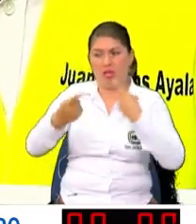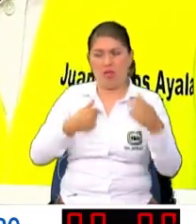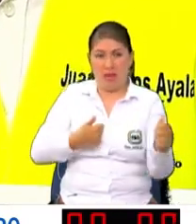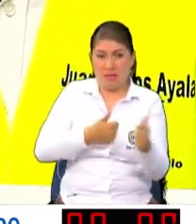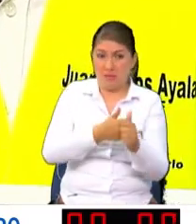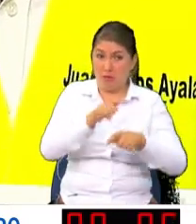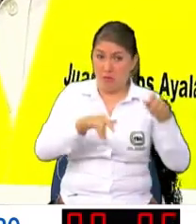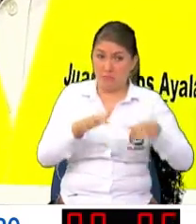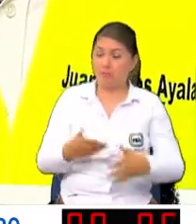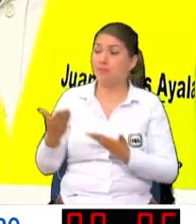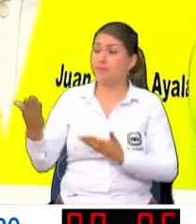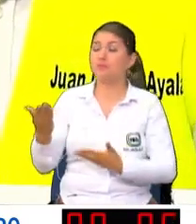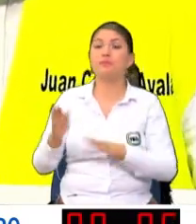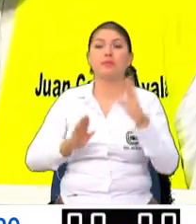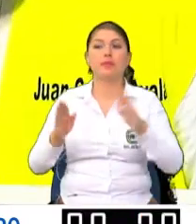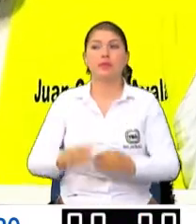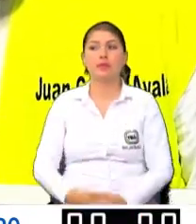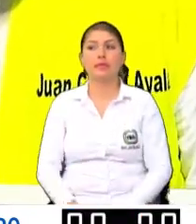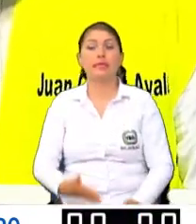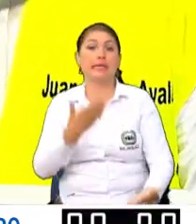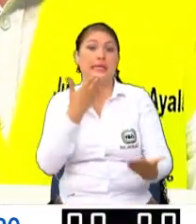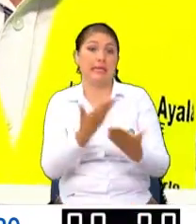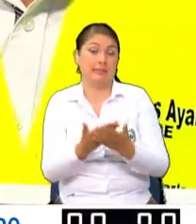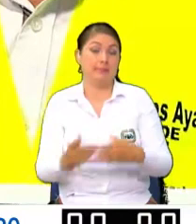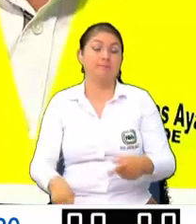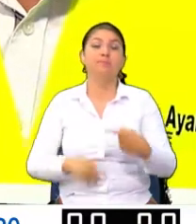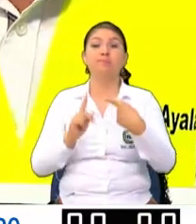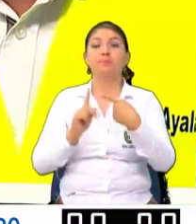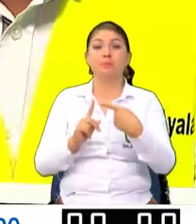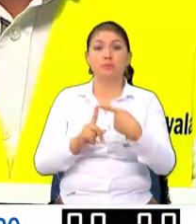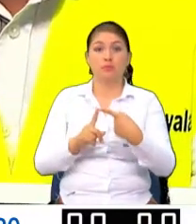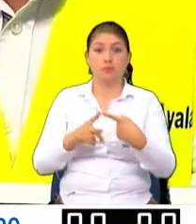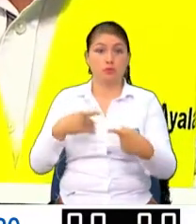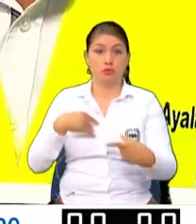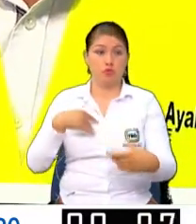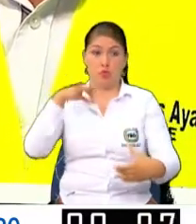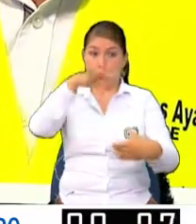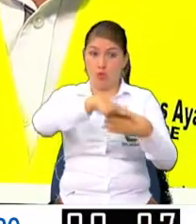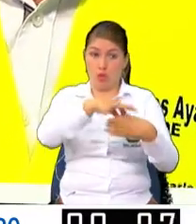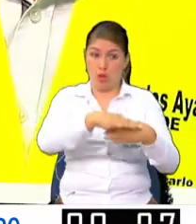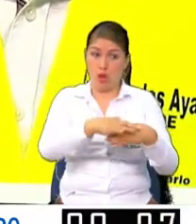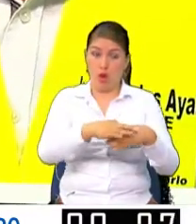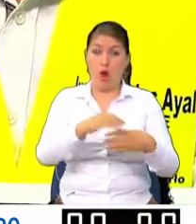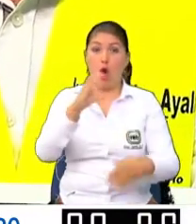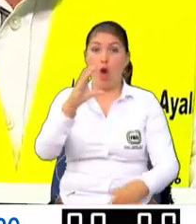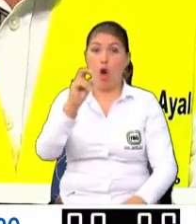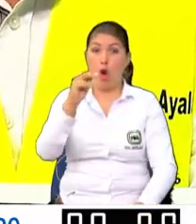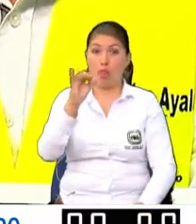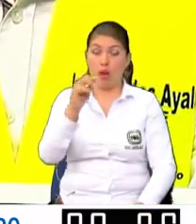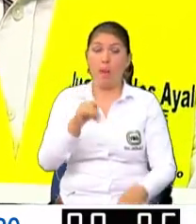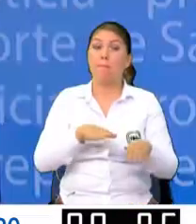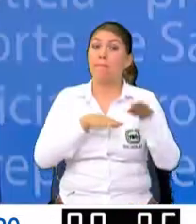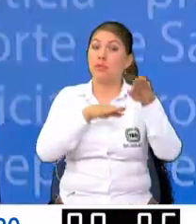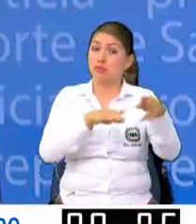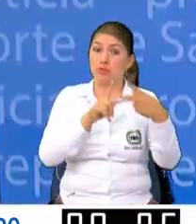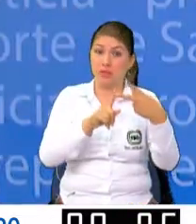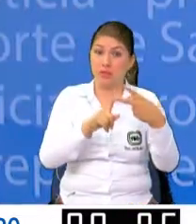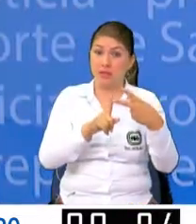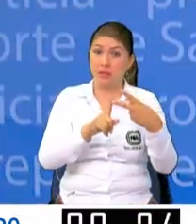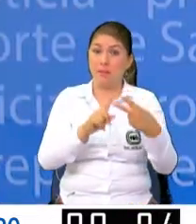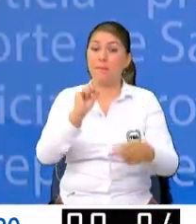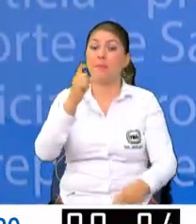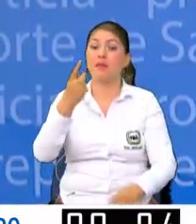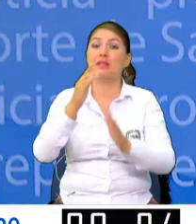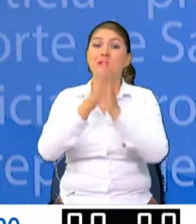despacho tiene la palabra candidato gracias bueno en primer lugar yo no voté contraloría william personería 30